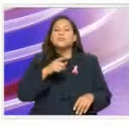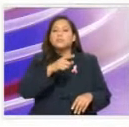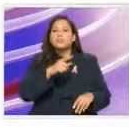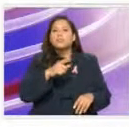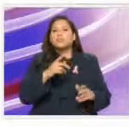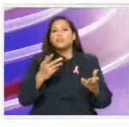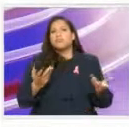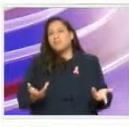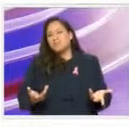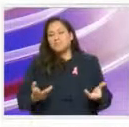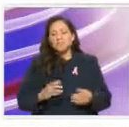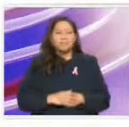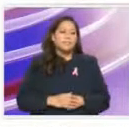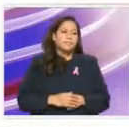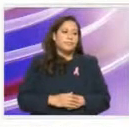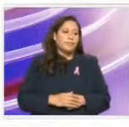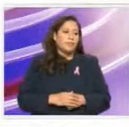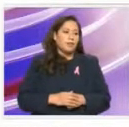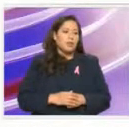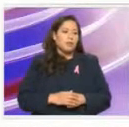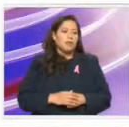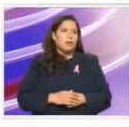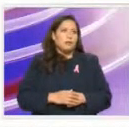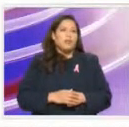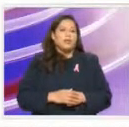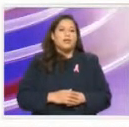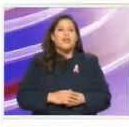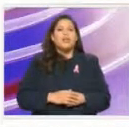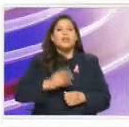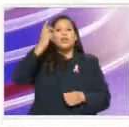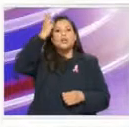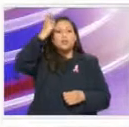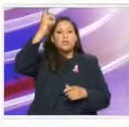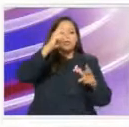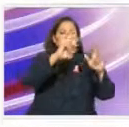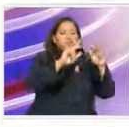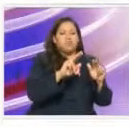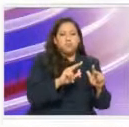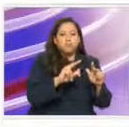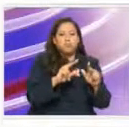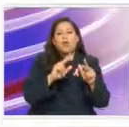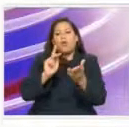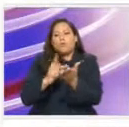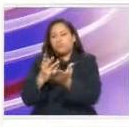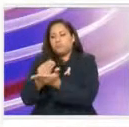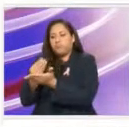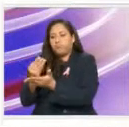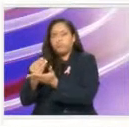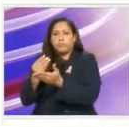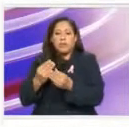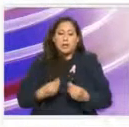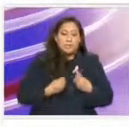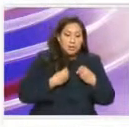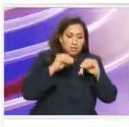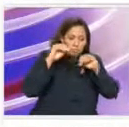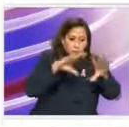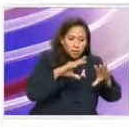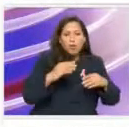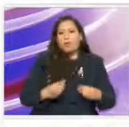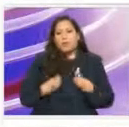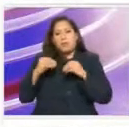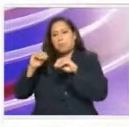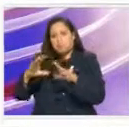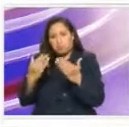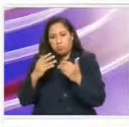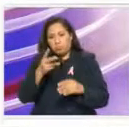su corpus ideológico, que son dioses que destruyen y construyen, ¿no? Que pueden dar vida y no. Hay dos sitios, estamos recomendando que